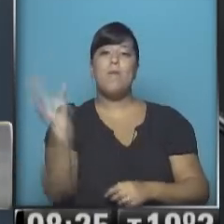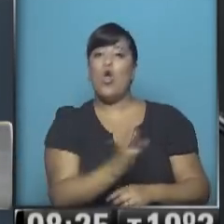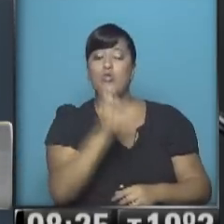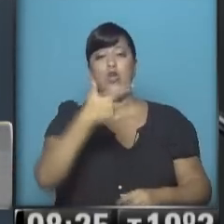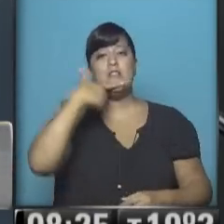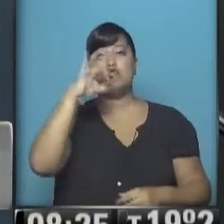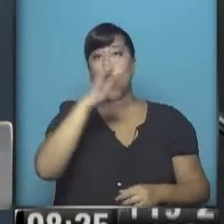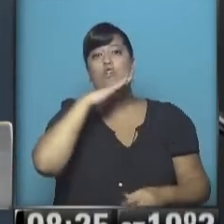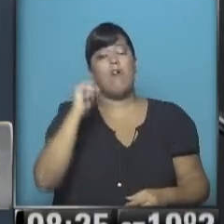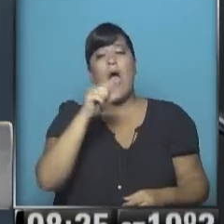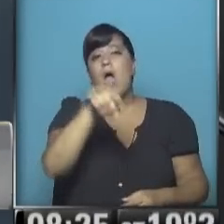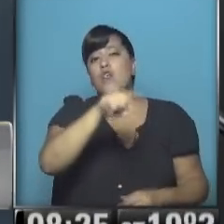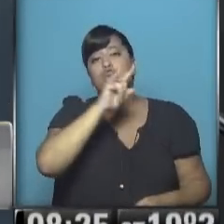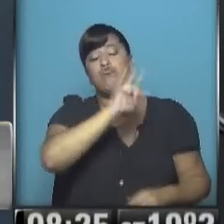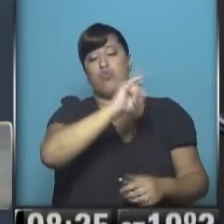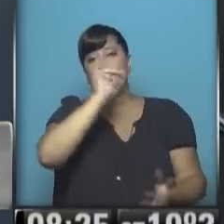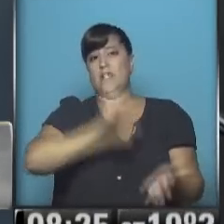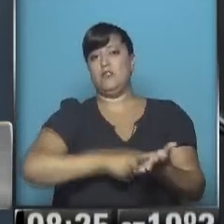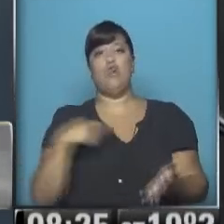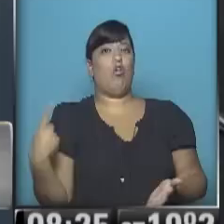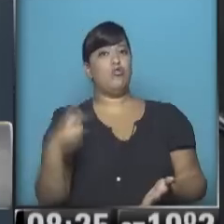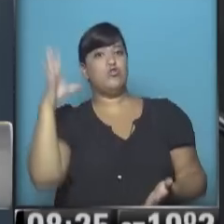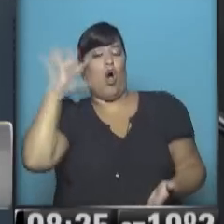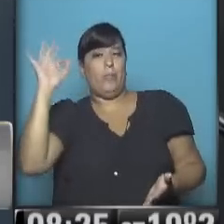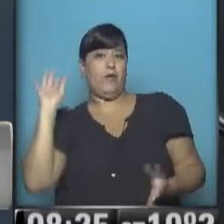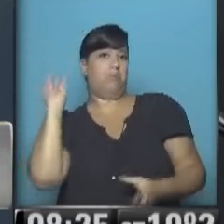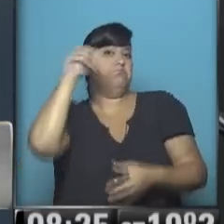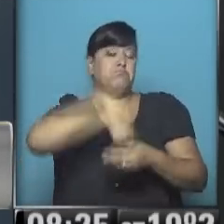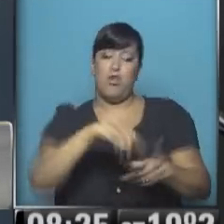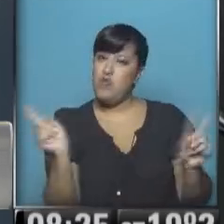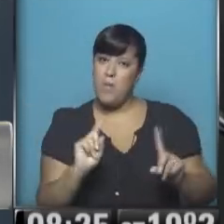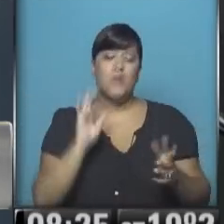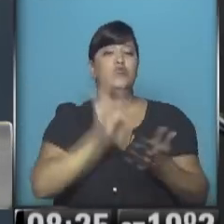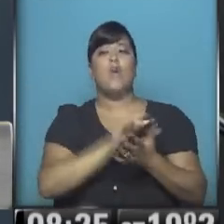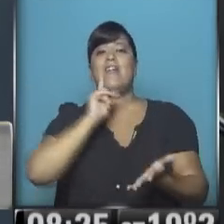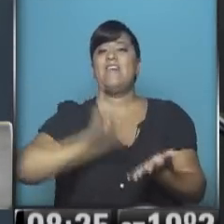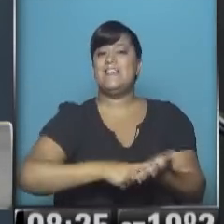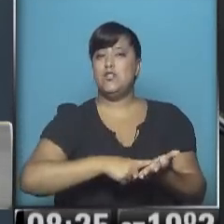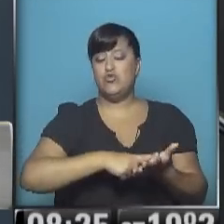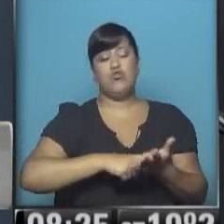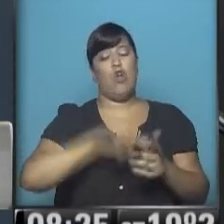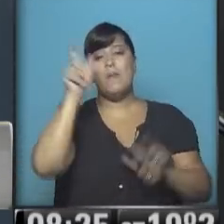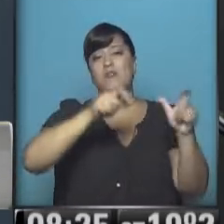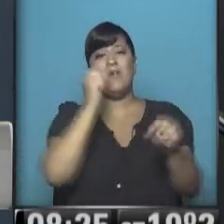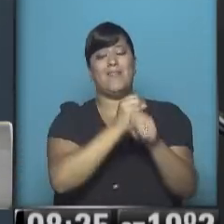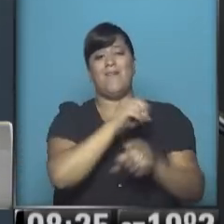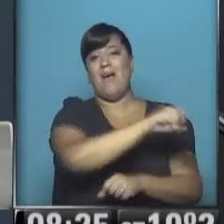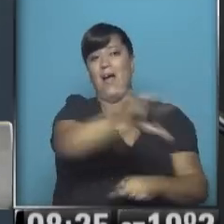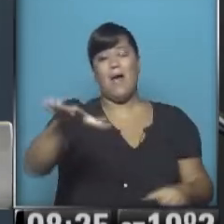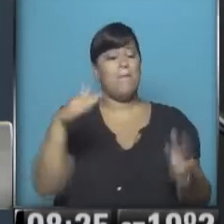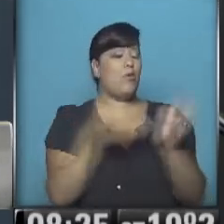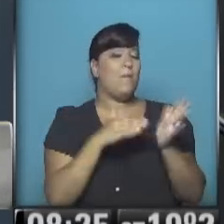responsables de sus propios actos por lo tanto no emitimos juicio de valor u opiniones respecto a las decisiones de carácter financiera que toma a cada